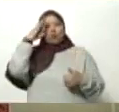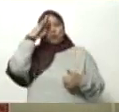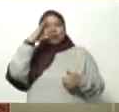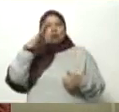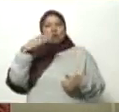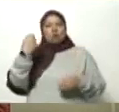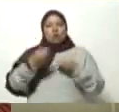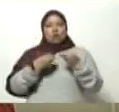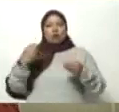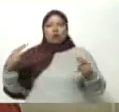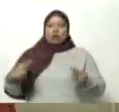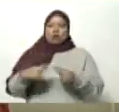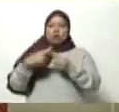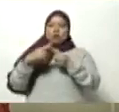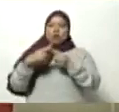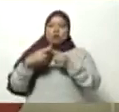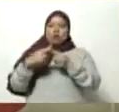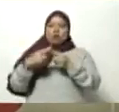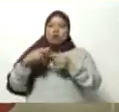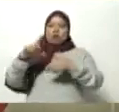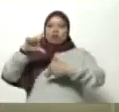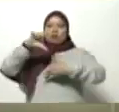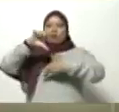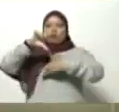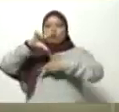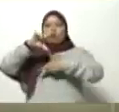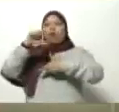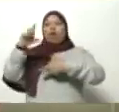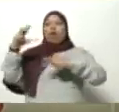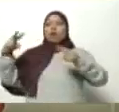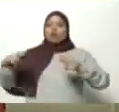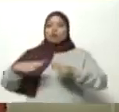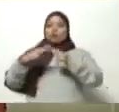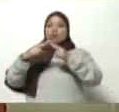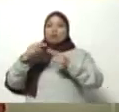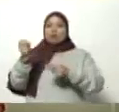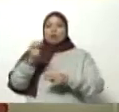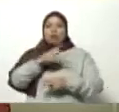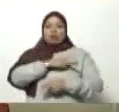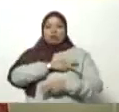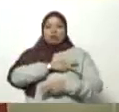se realice un encuentro previo entre estos tres dirigentes? Lula sería un buen